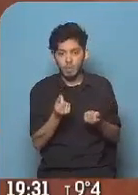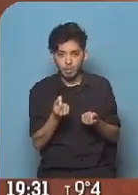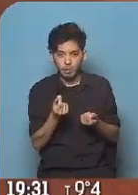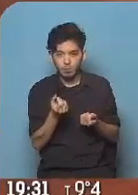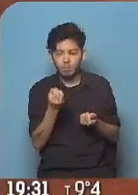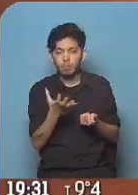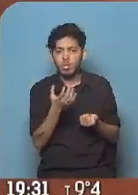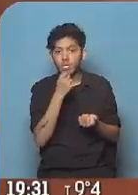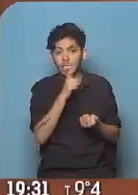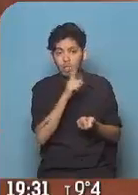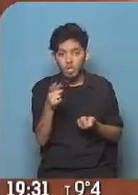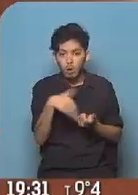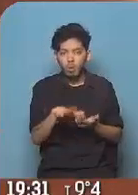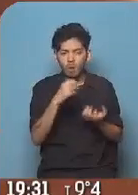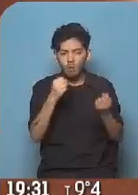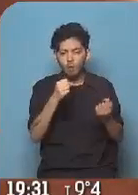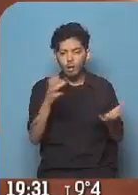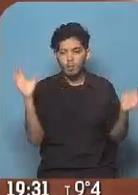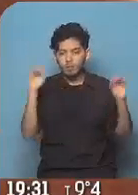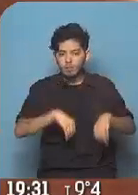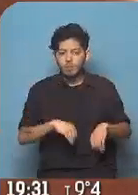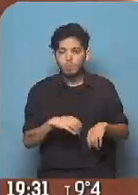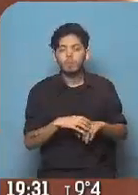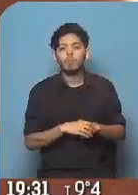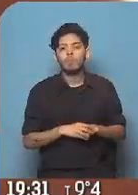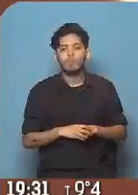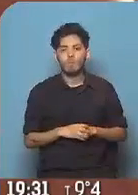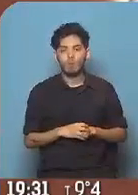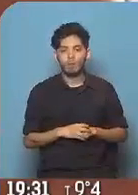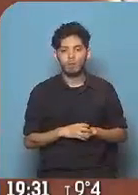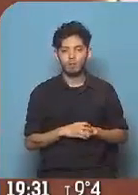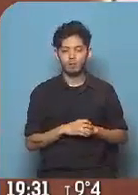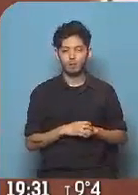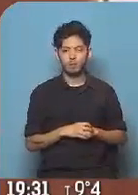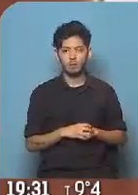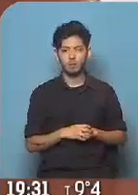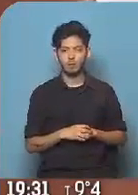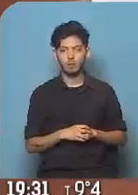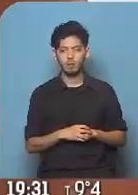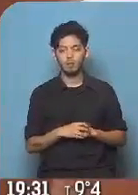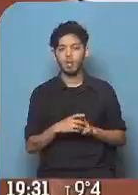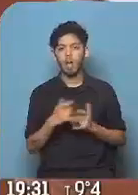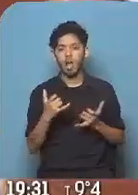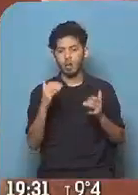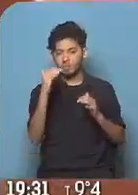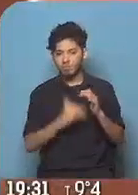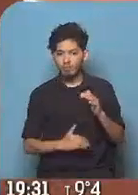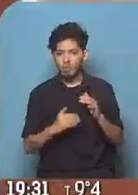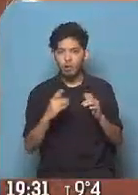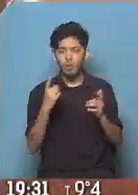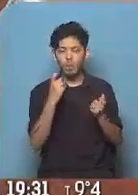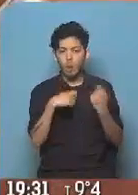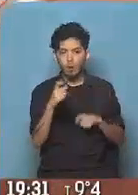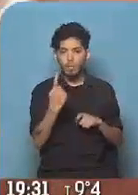si no, se va a producir una fuerte caída del consumo. Ya hay una caída de las ventas